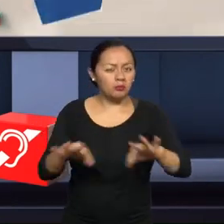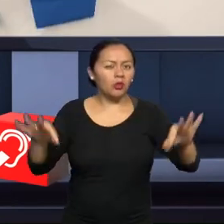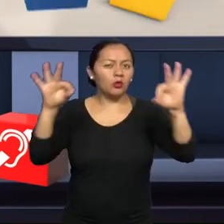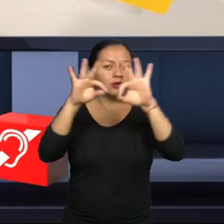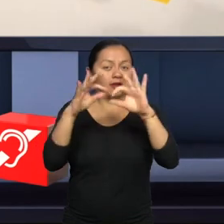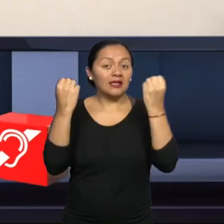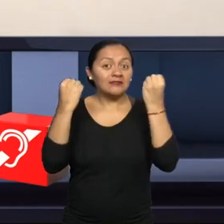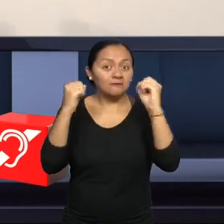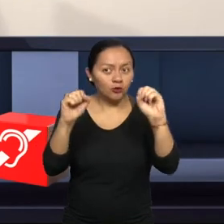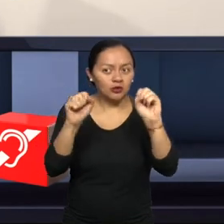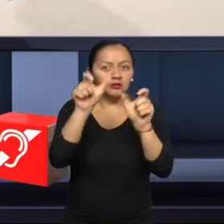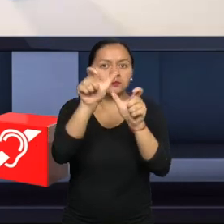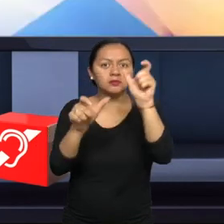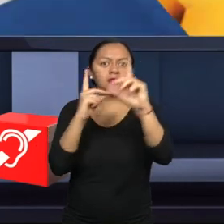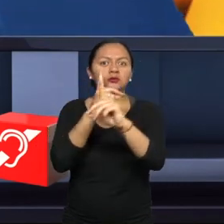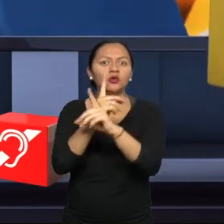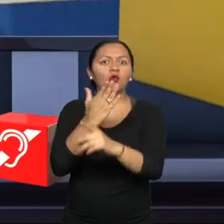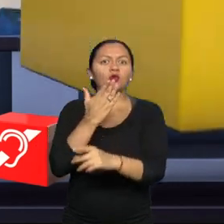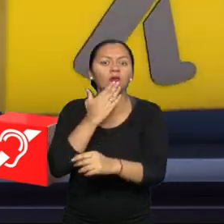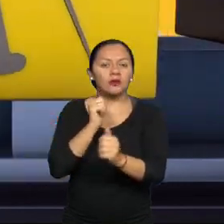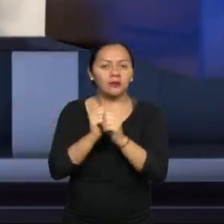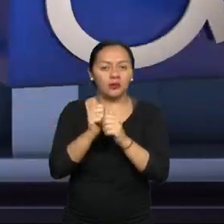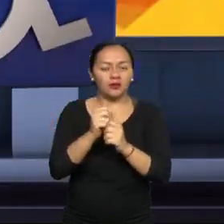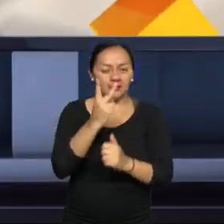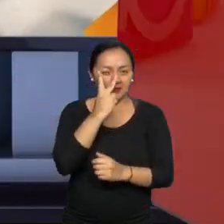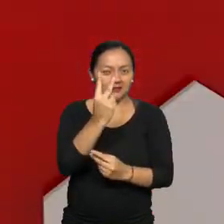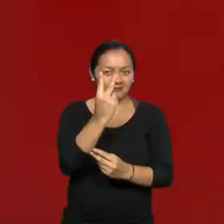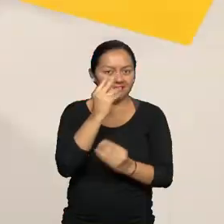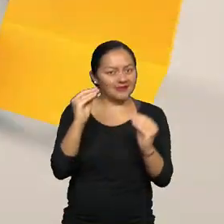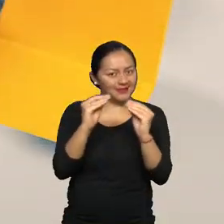deportivas de personas con discapacidad. No se pierdan nuestro programa.